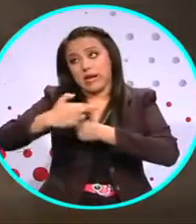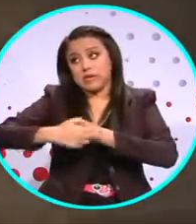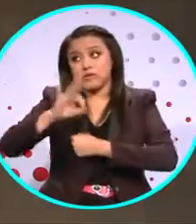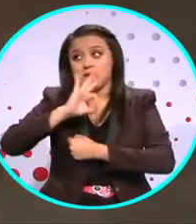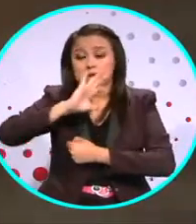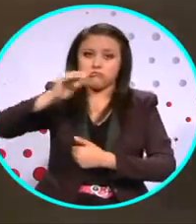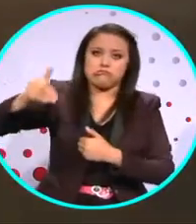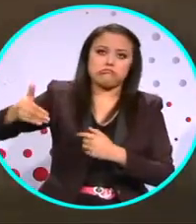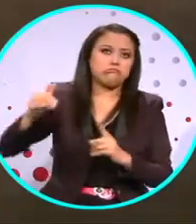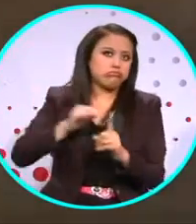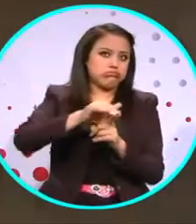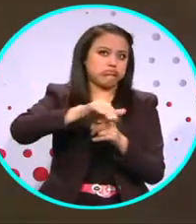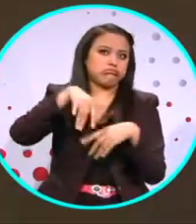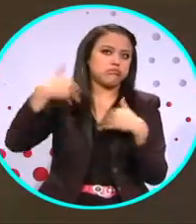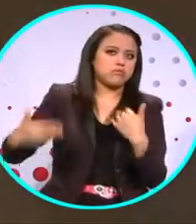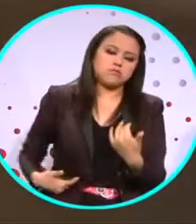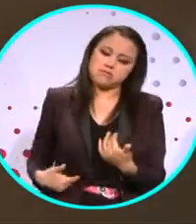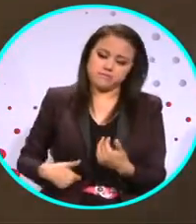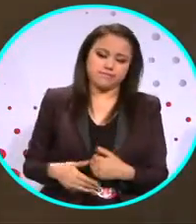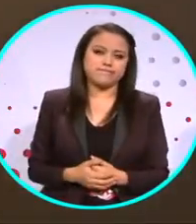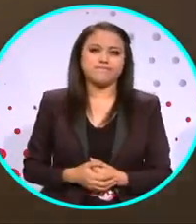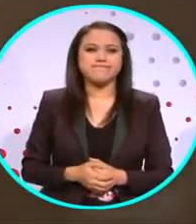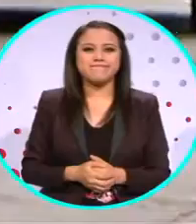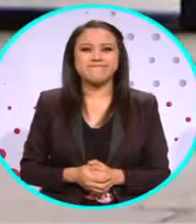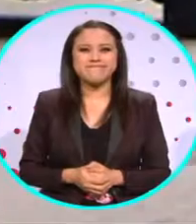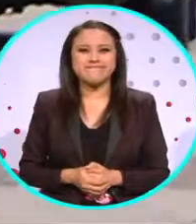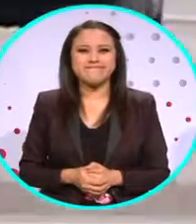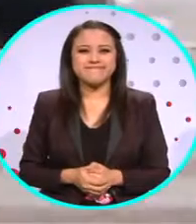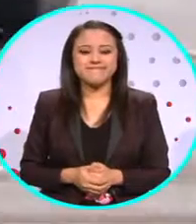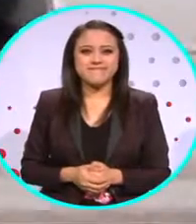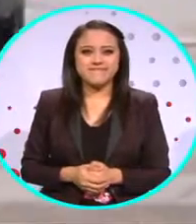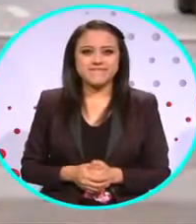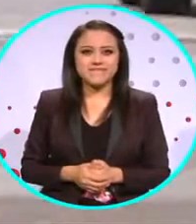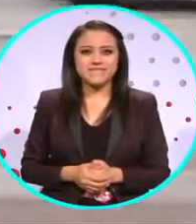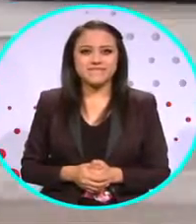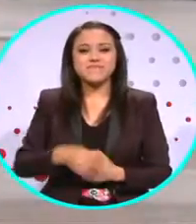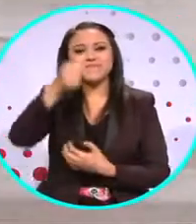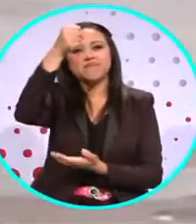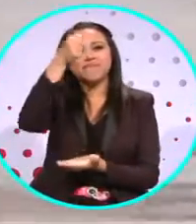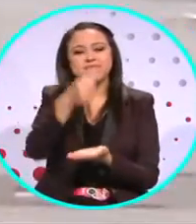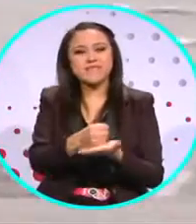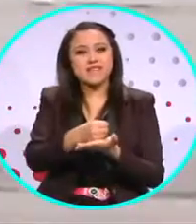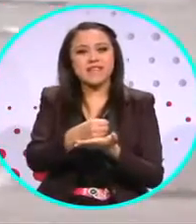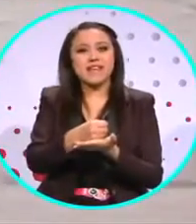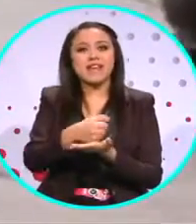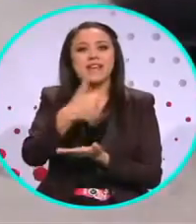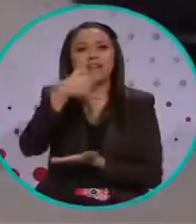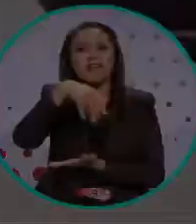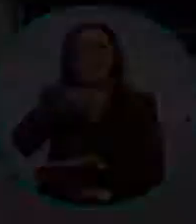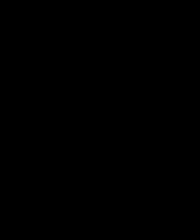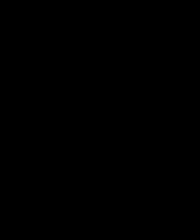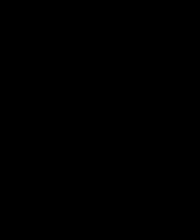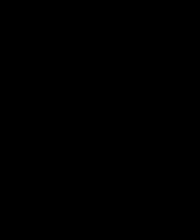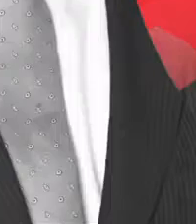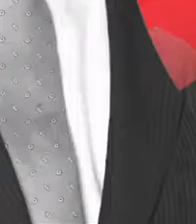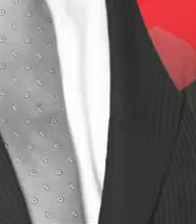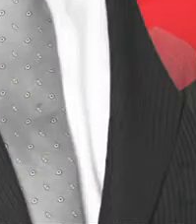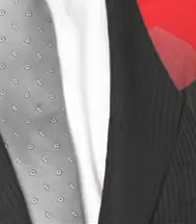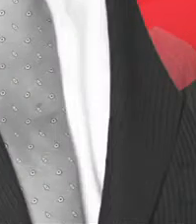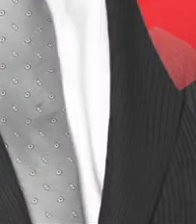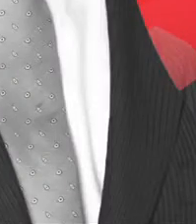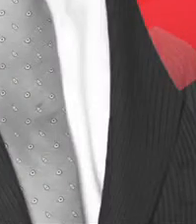representa no utilizar las zonas peatonales. Para quien corresponda, Karen Matadama.